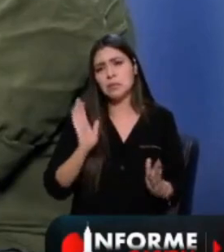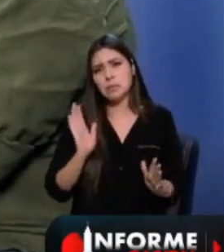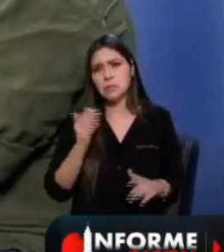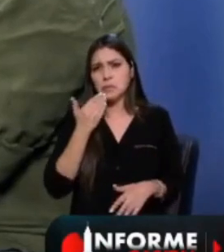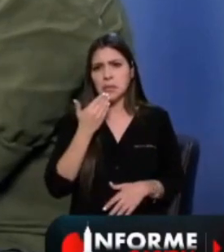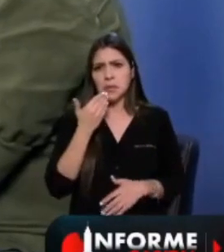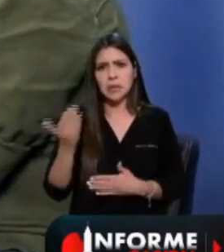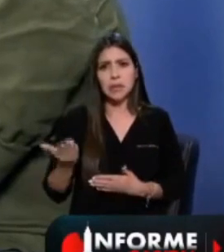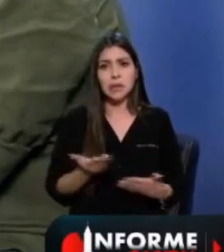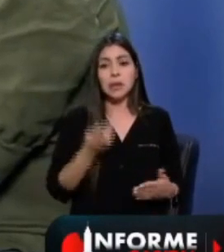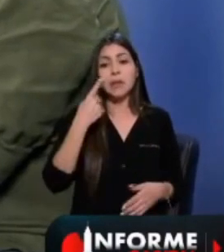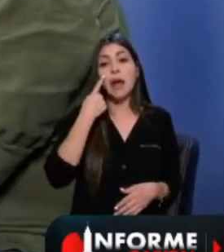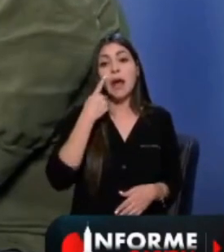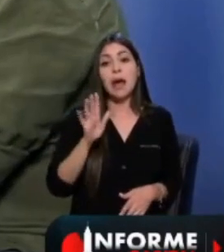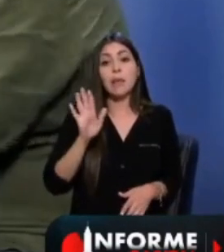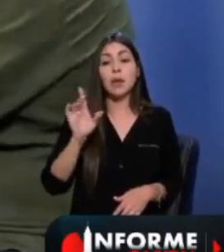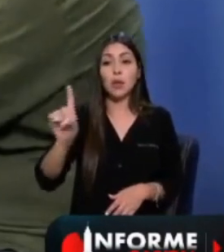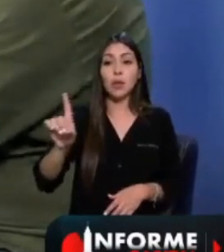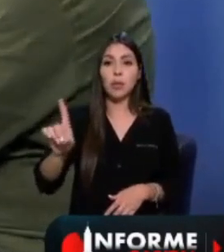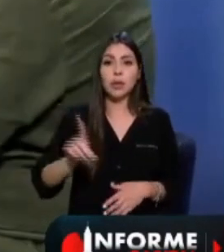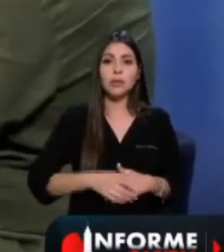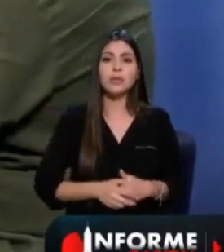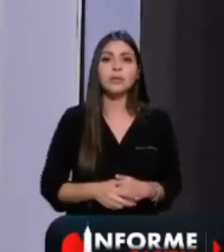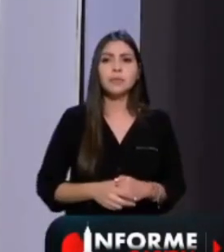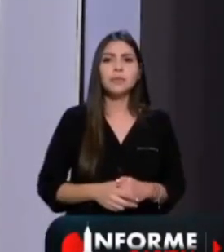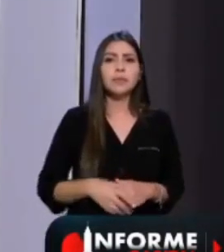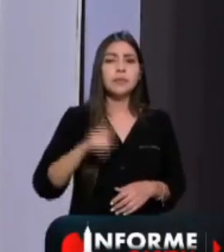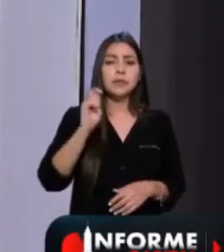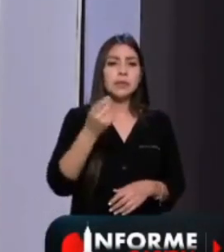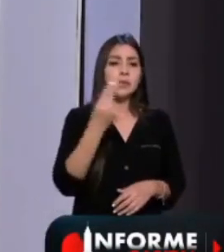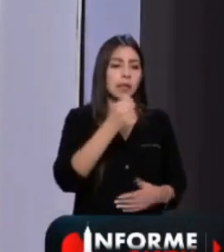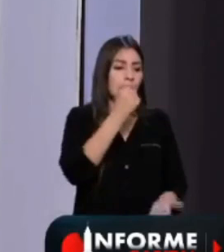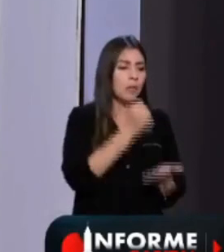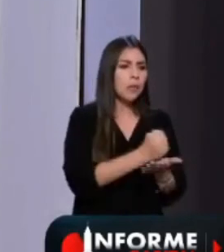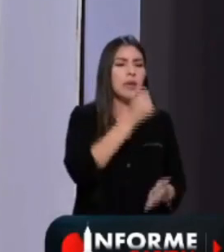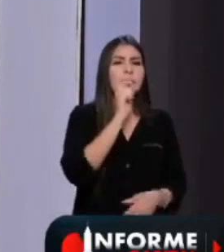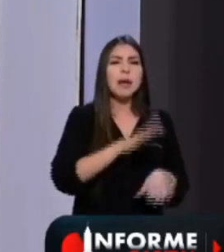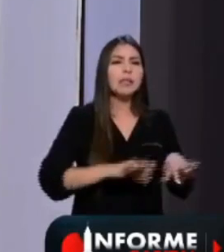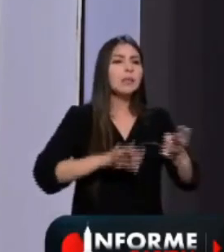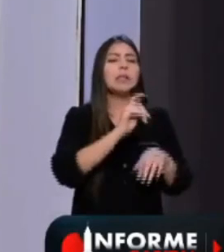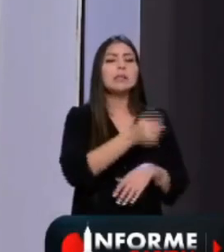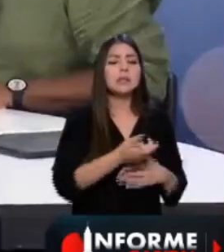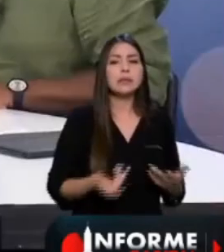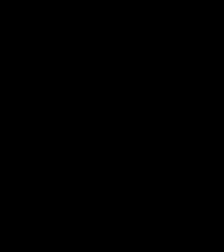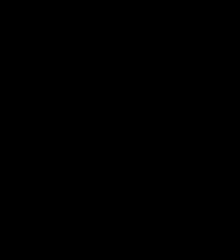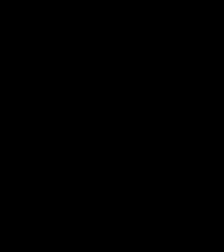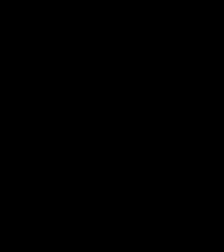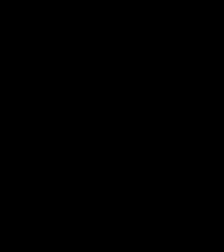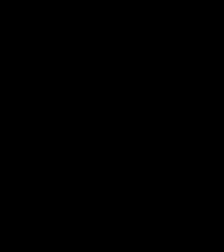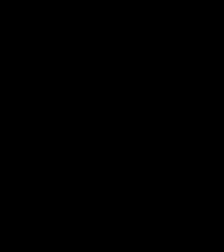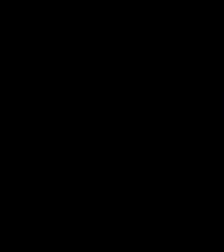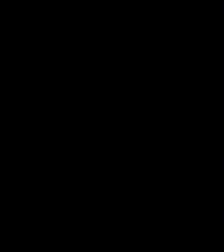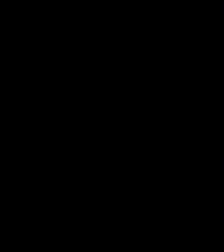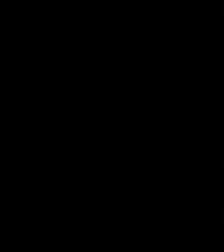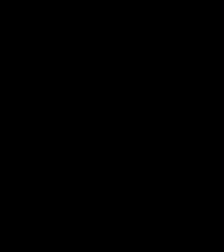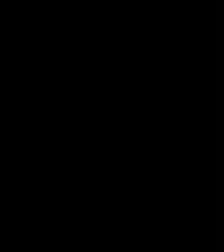de la coalición Va por México. Vamos a escuchar otro análisis del ingeniero Ángel Valderas. A